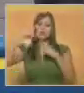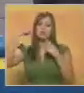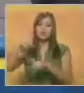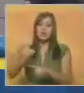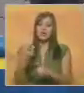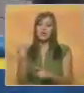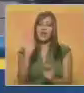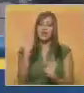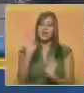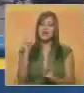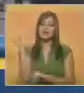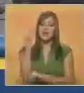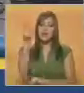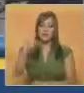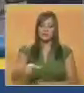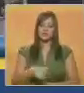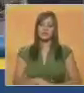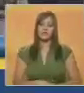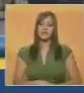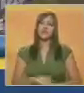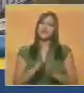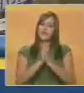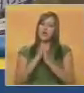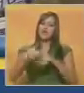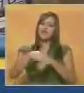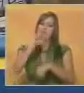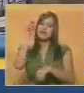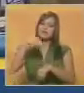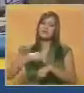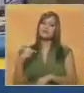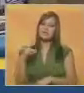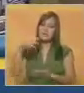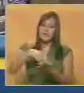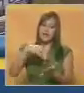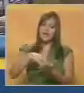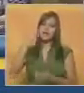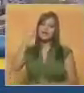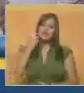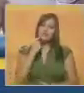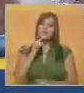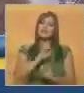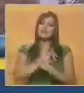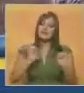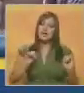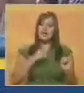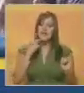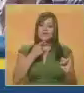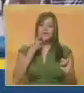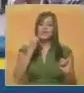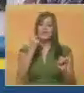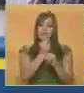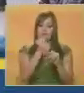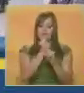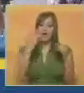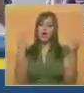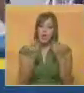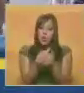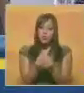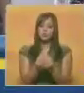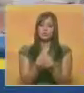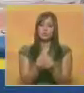los trabajadores del volante solicitaron al gobierno nacional la policía de miranda y polisucre dejar a un lado las diferencias políticas y trabajar mancomunadamente